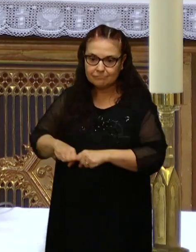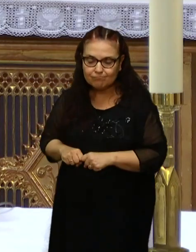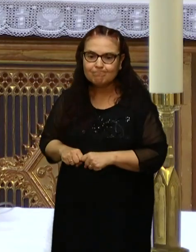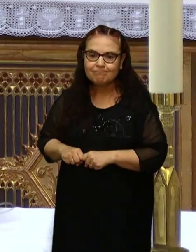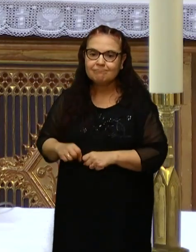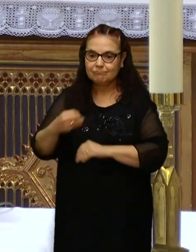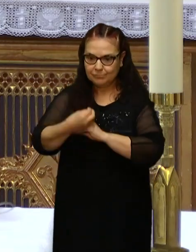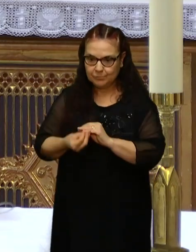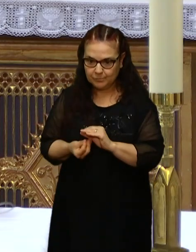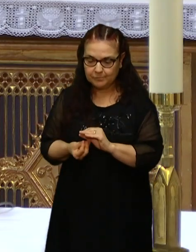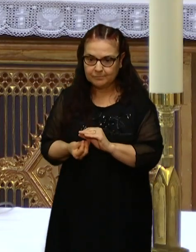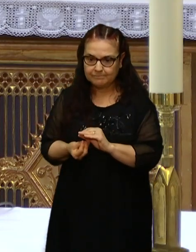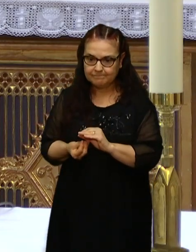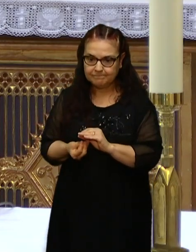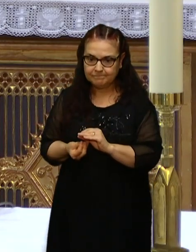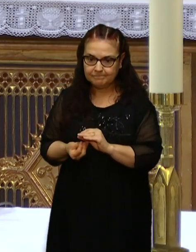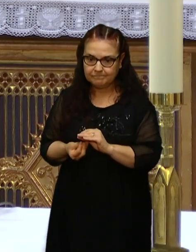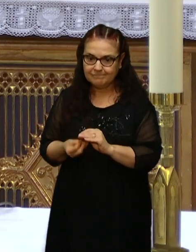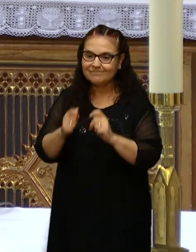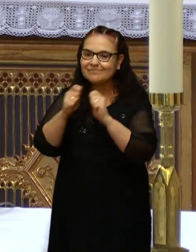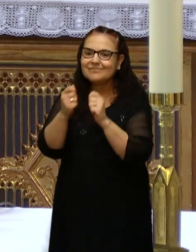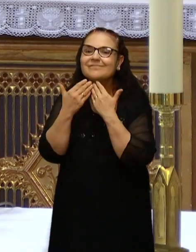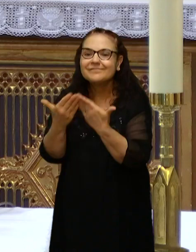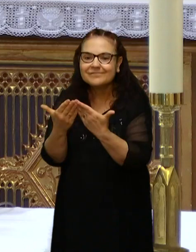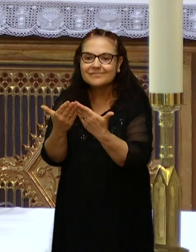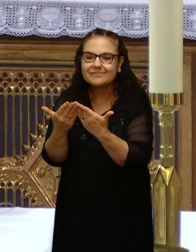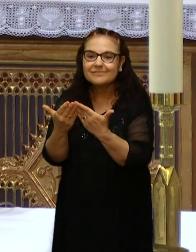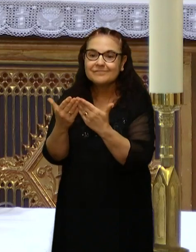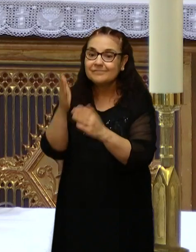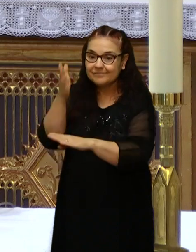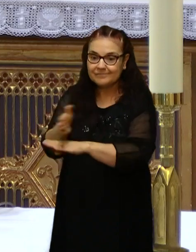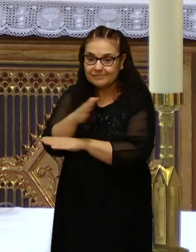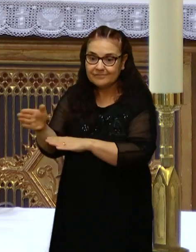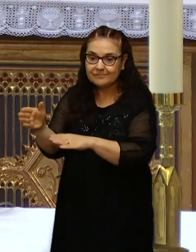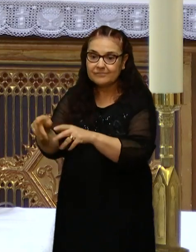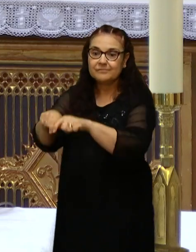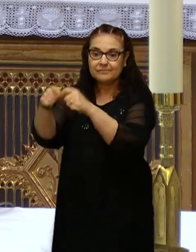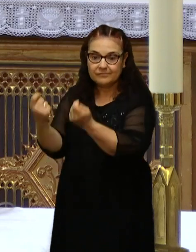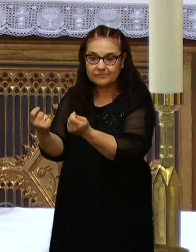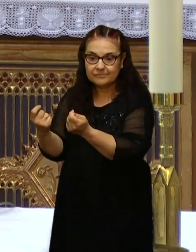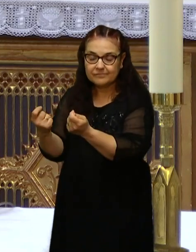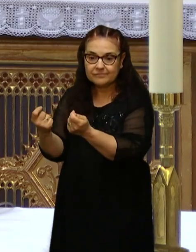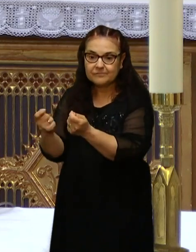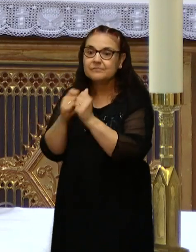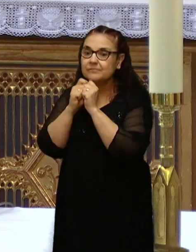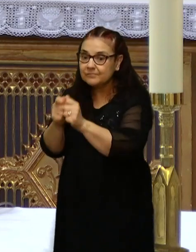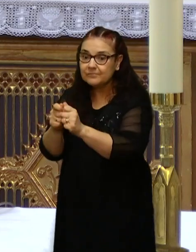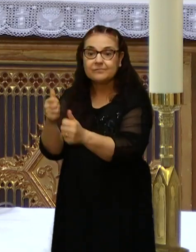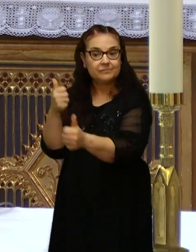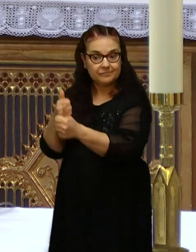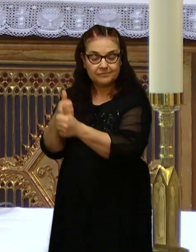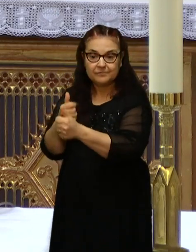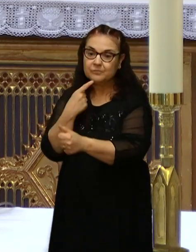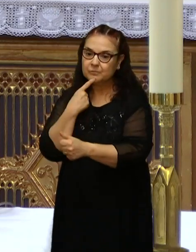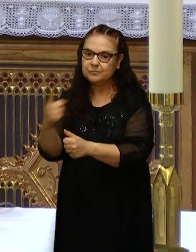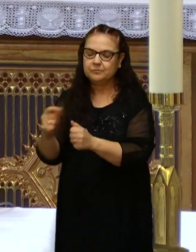aceptada, tomó pan. Dando gracias, te bendijo, lo partió y lo dio a